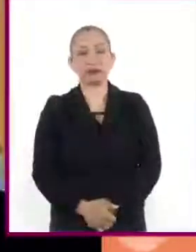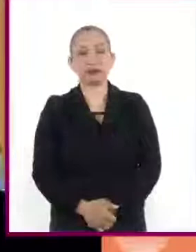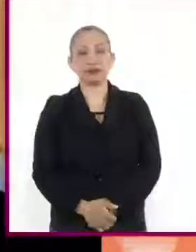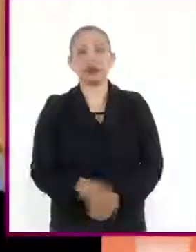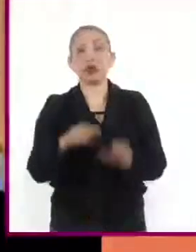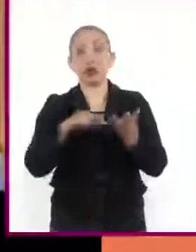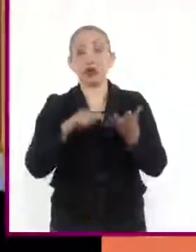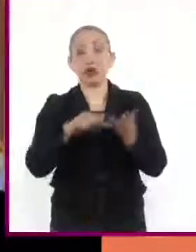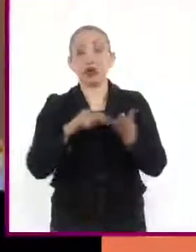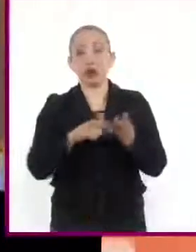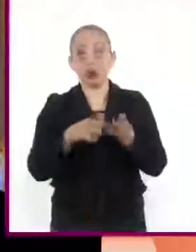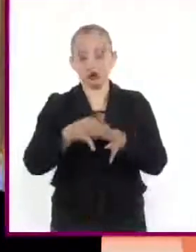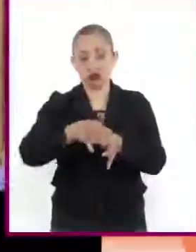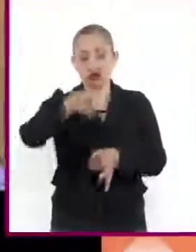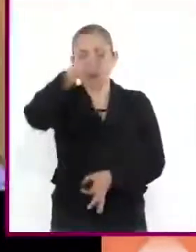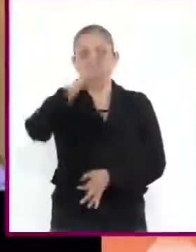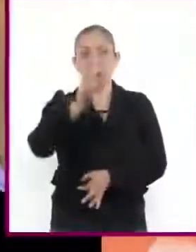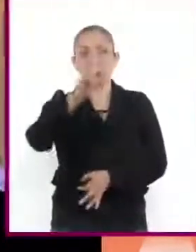y una probeta.